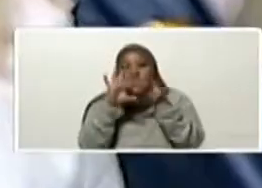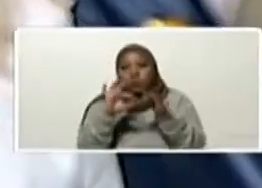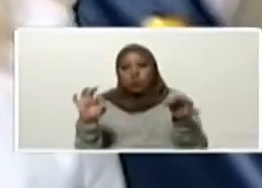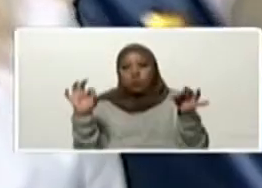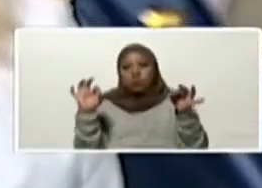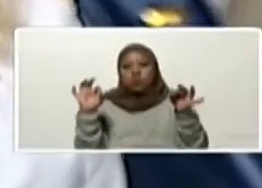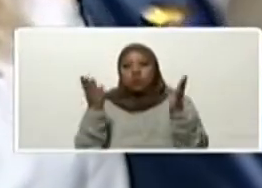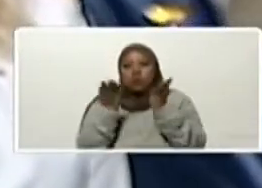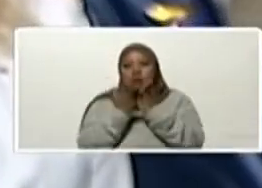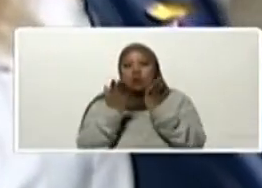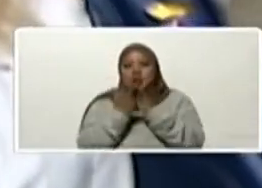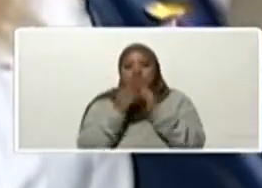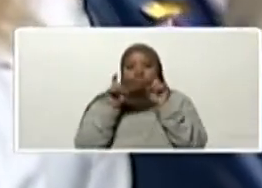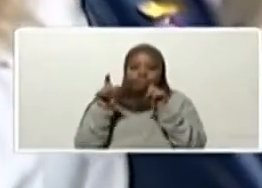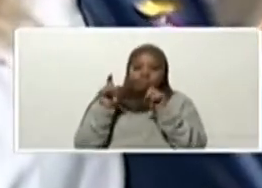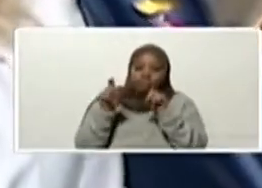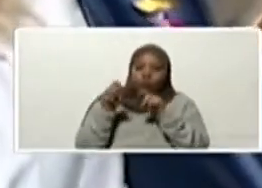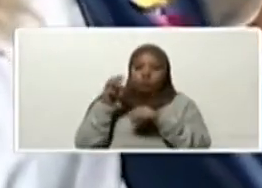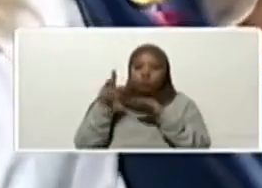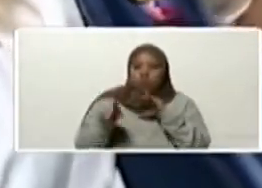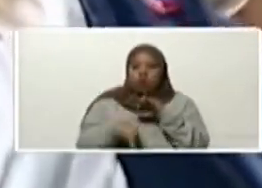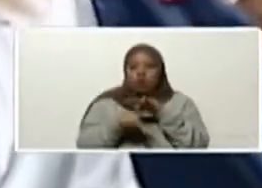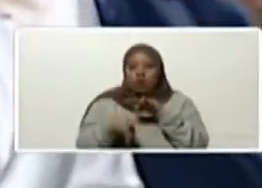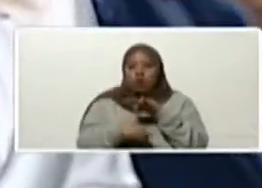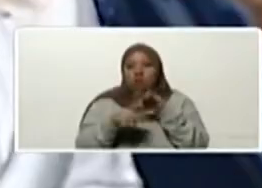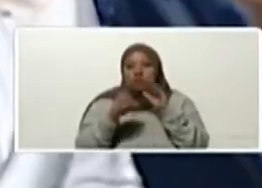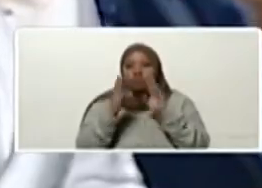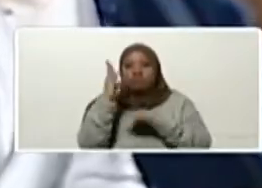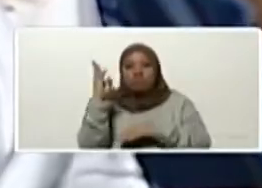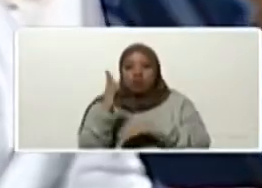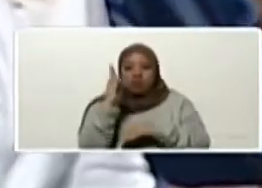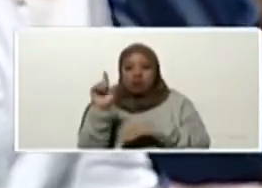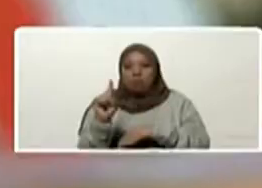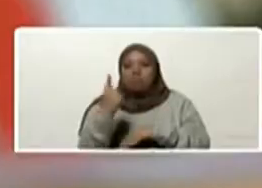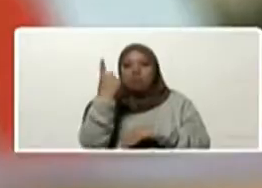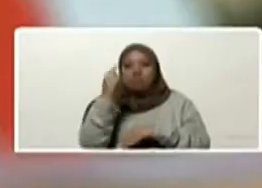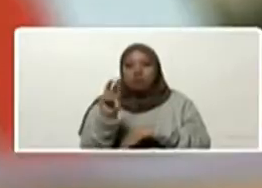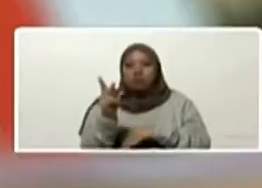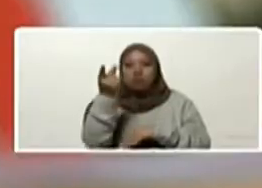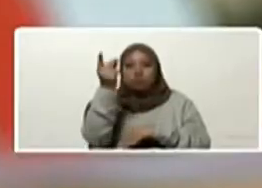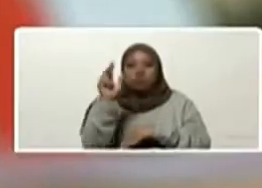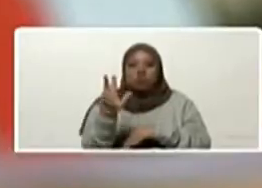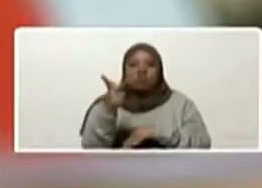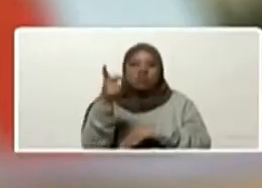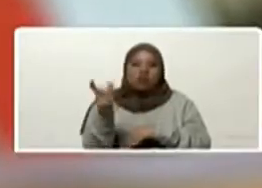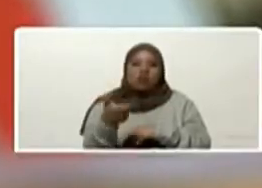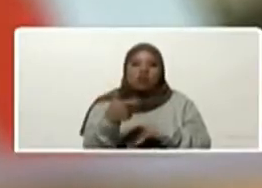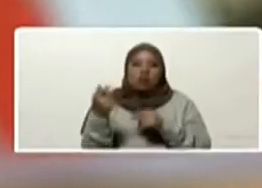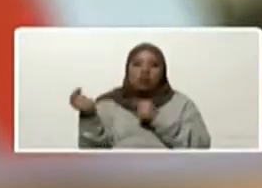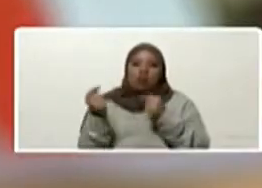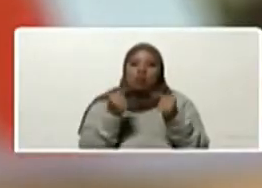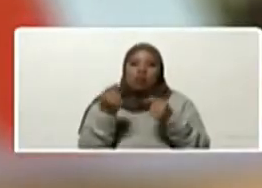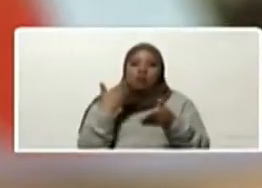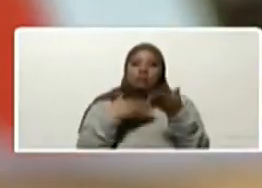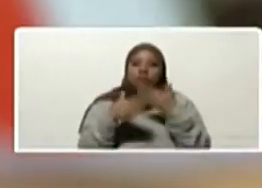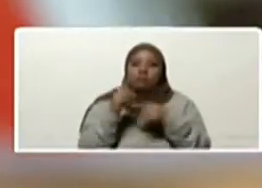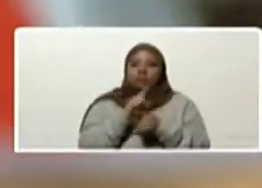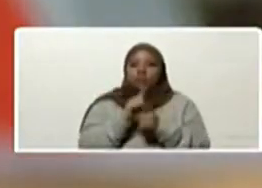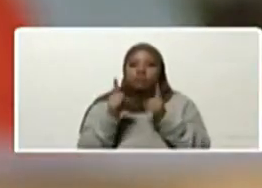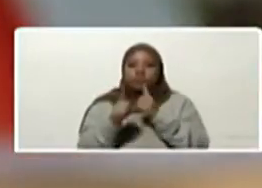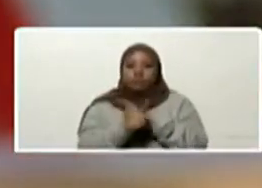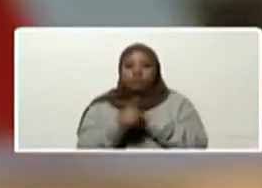en las aulas de clase, en la educación inicial, en primer grado, segundo grado, discutiendo, conversando sobre el cambio